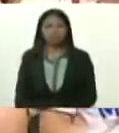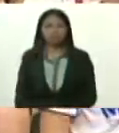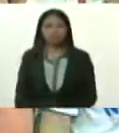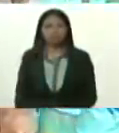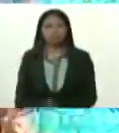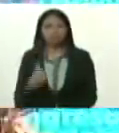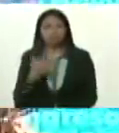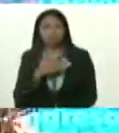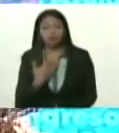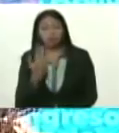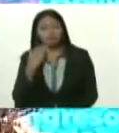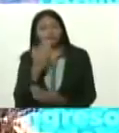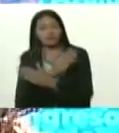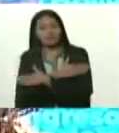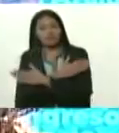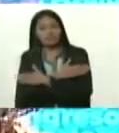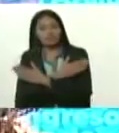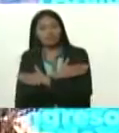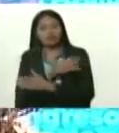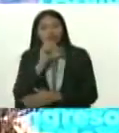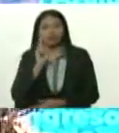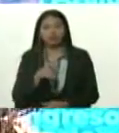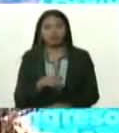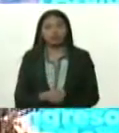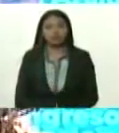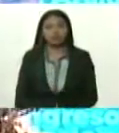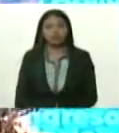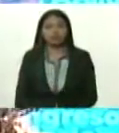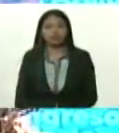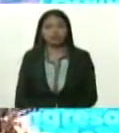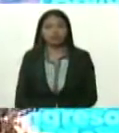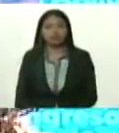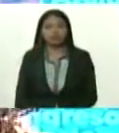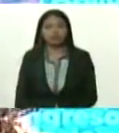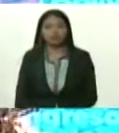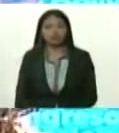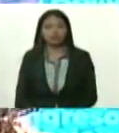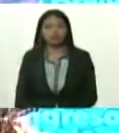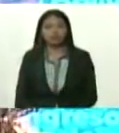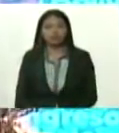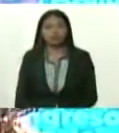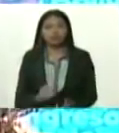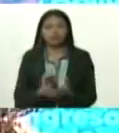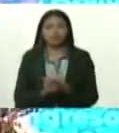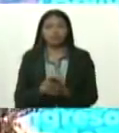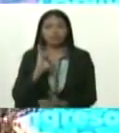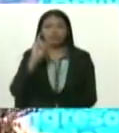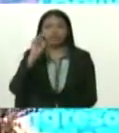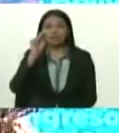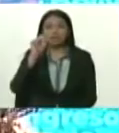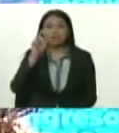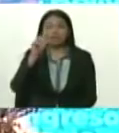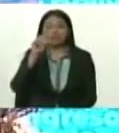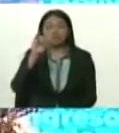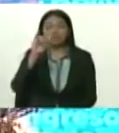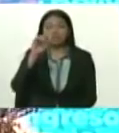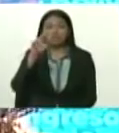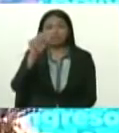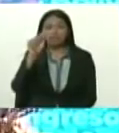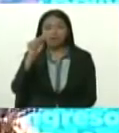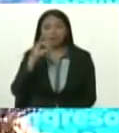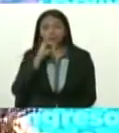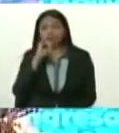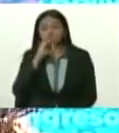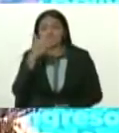Quiero felicitar también a los compañeros, a Indira Fernández, por este informe que nos ha hecho.